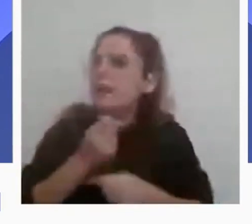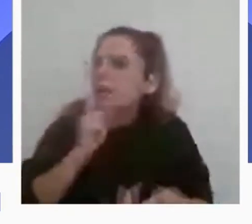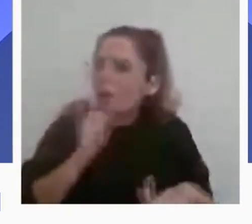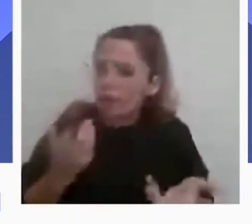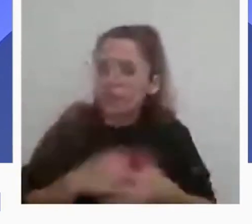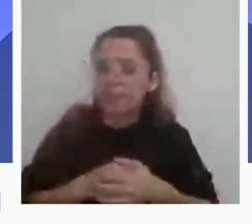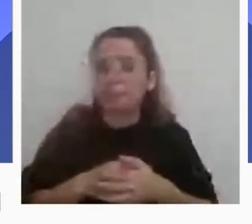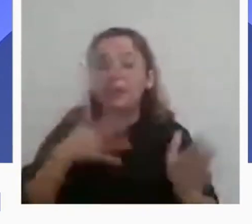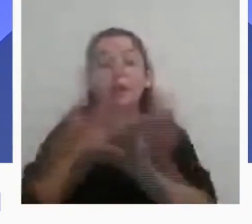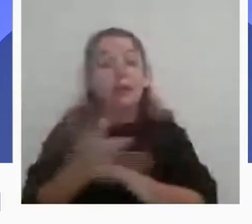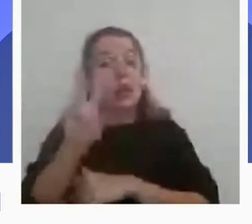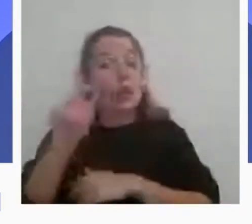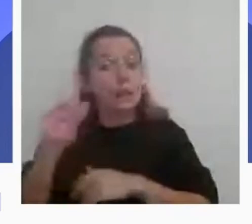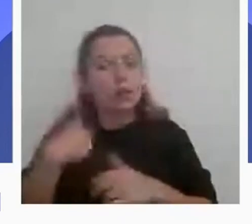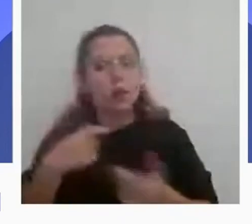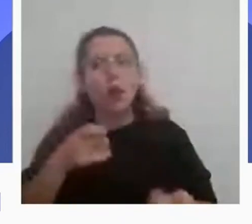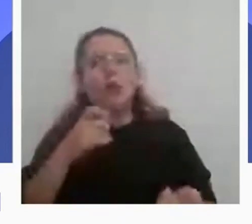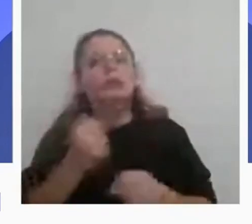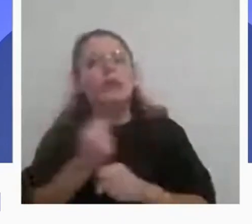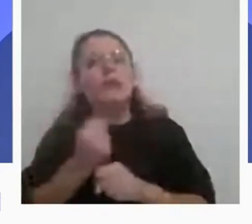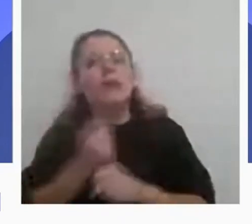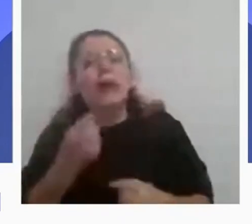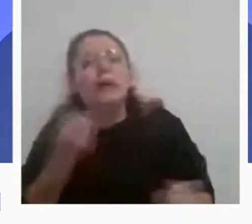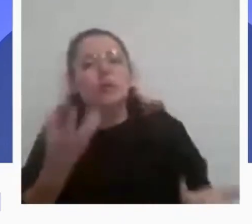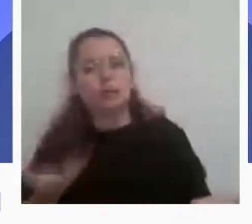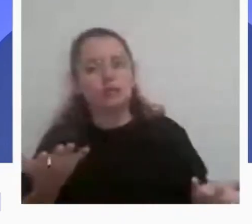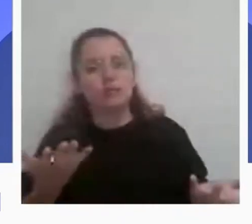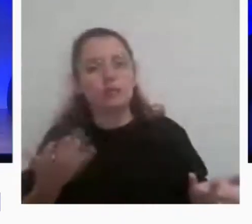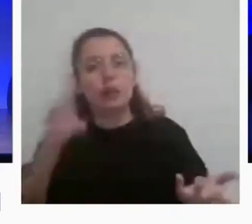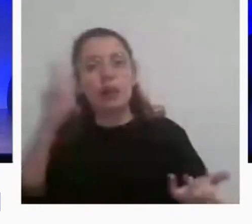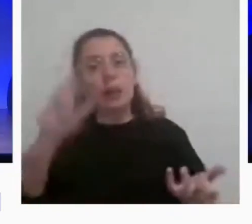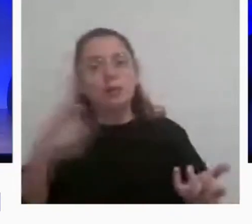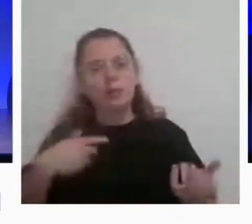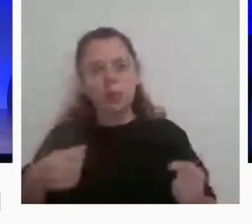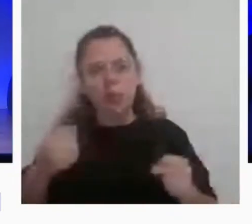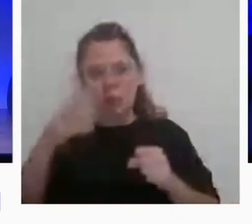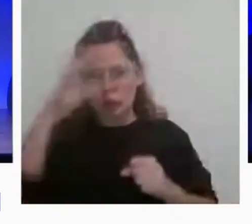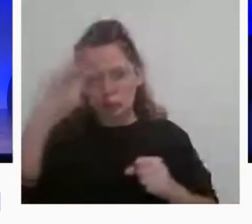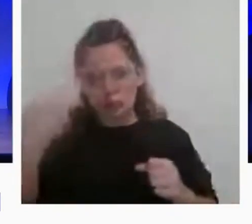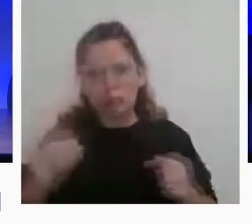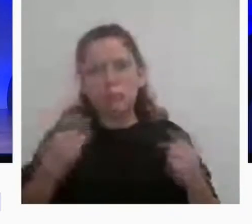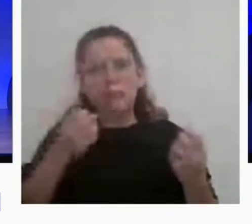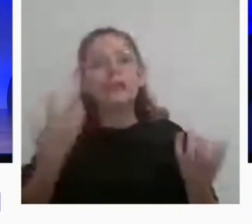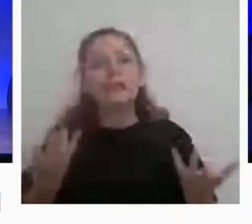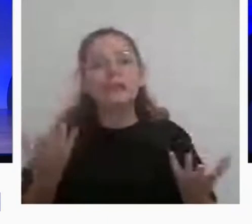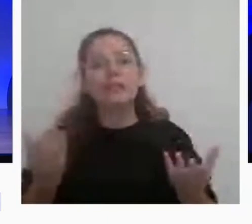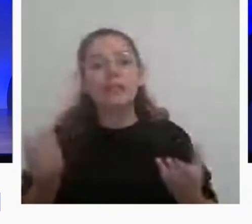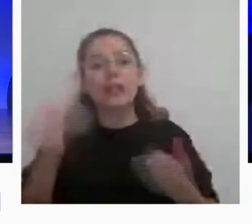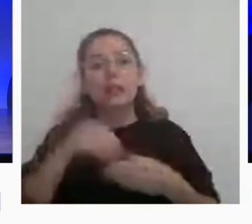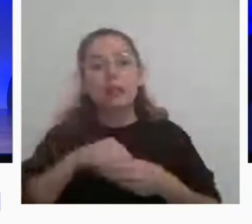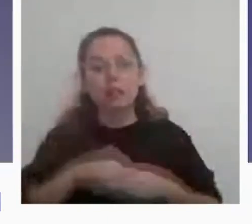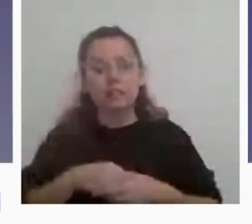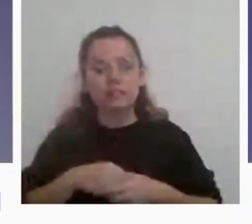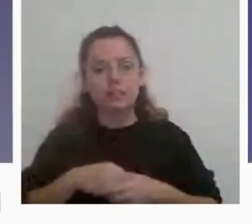es trabajar con Daniel? ¿Cómo os aporta este hombre de gran conocimiento? Bueno, Daniel, aparte de ser una